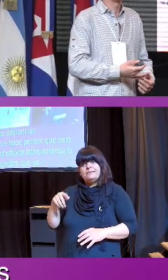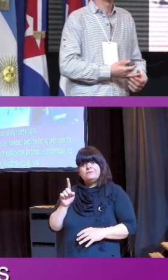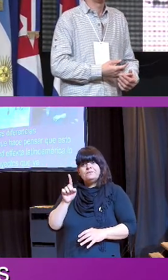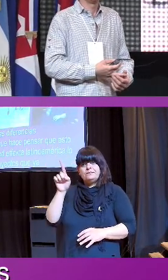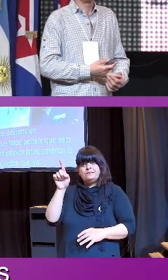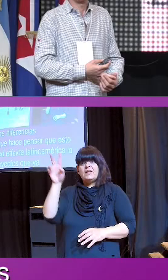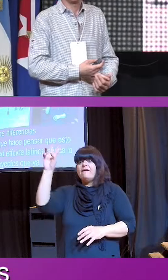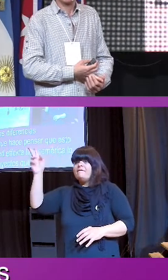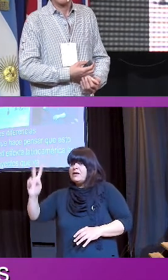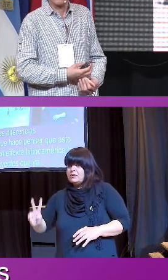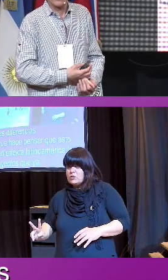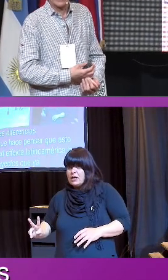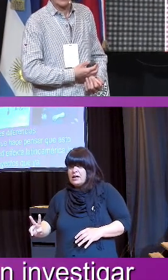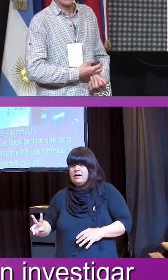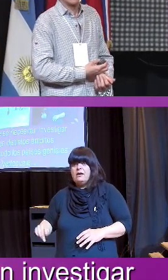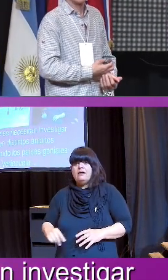Venezuela,